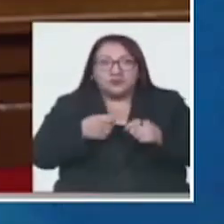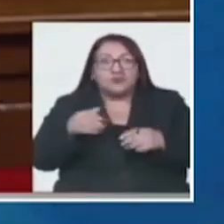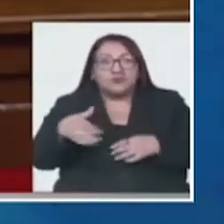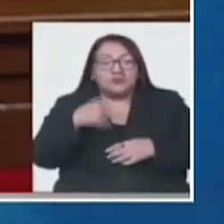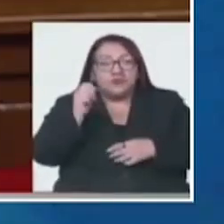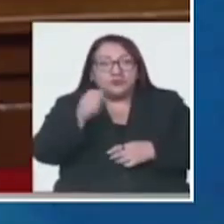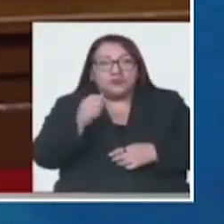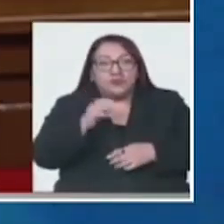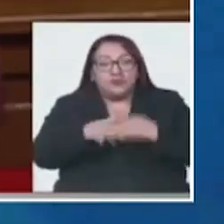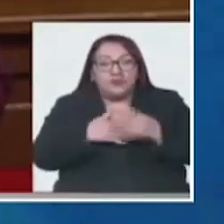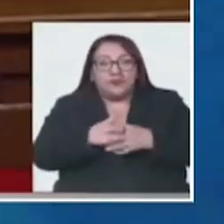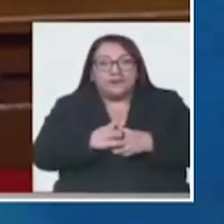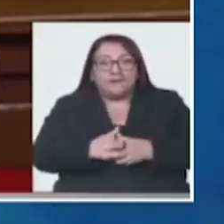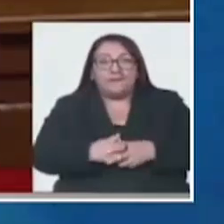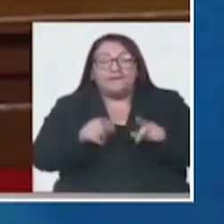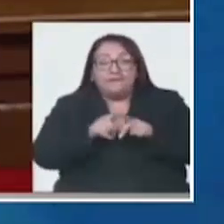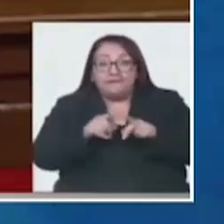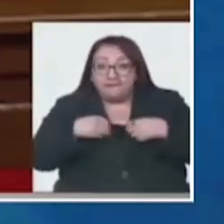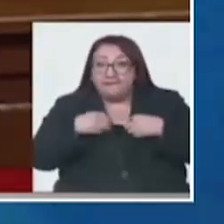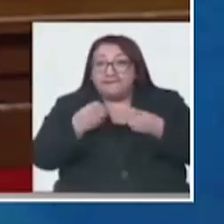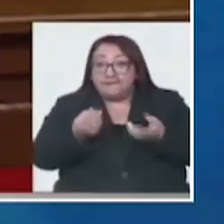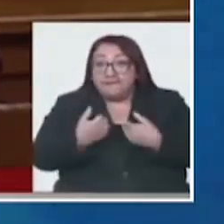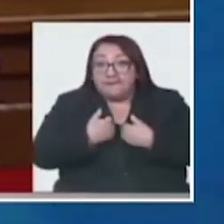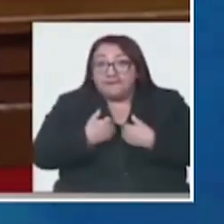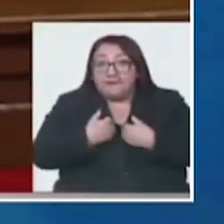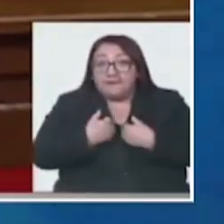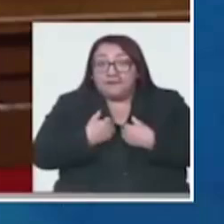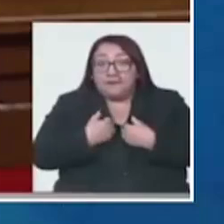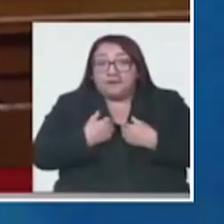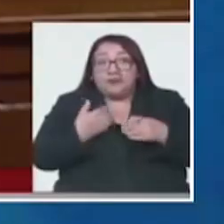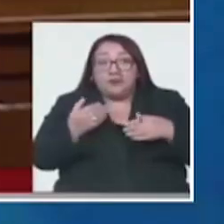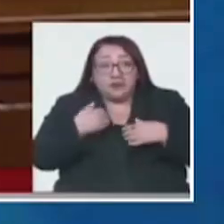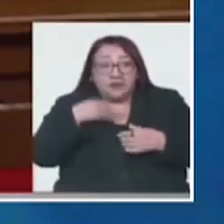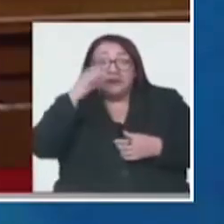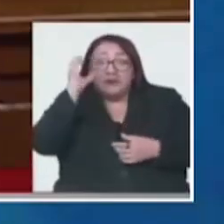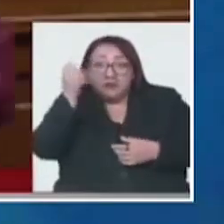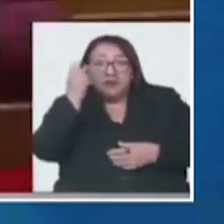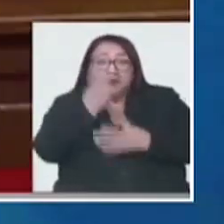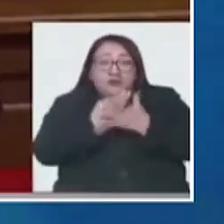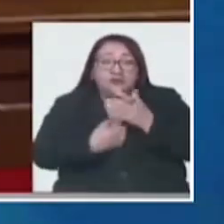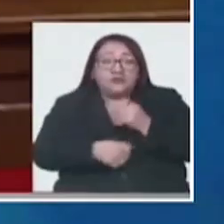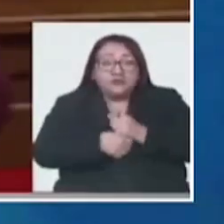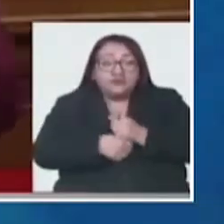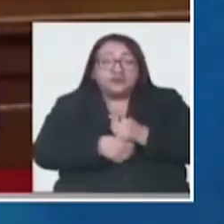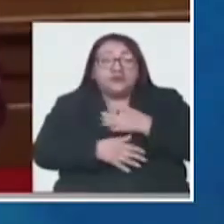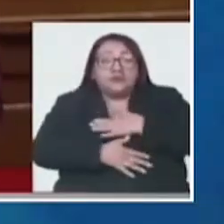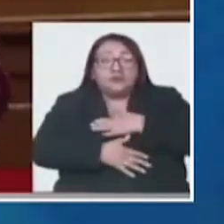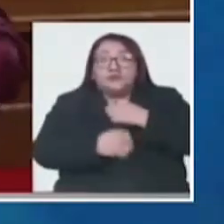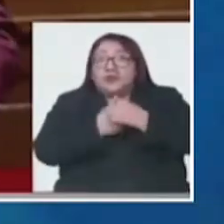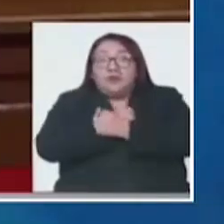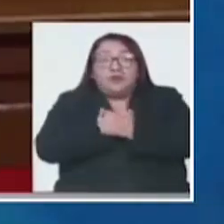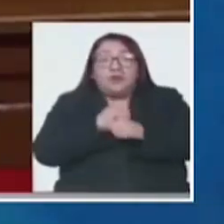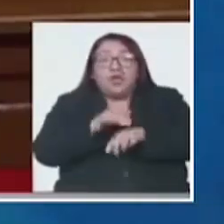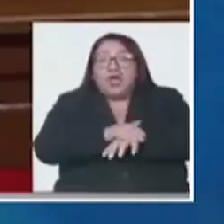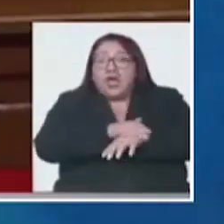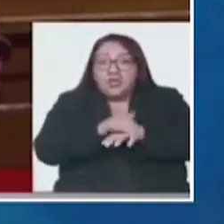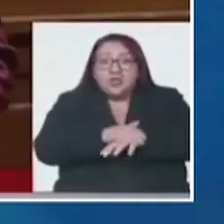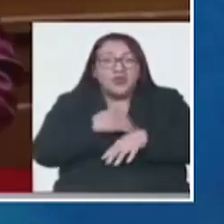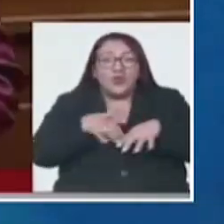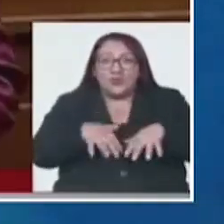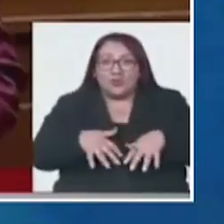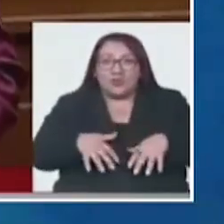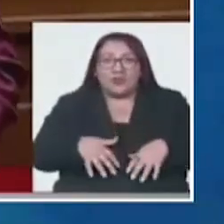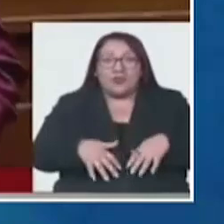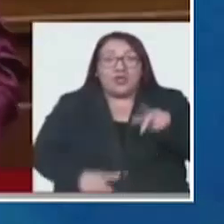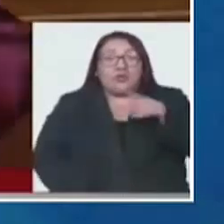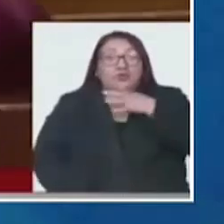que tiene este Congreso, prácticamente podríamos decir que poco. Sin embargo, ellos se acogen a las normas. Ayer Valdemar